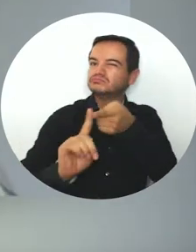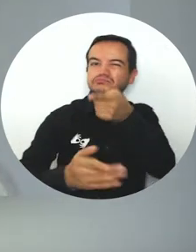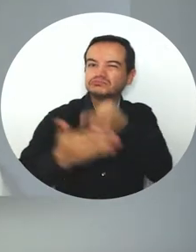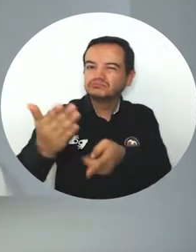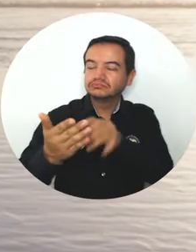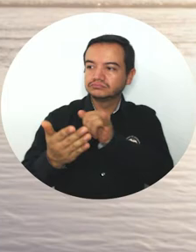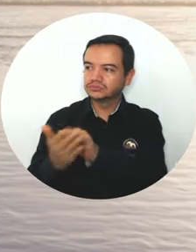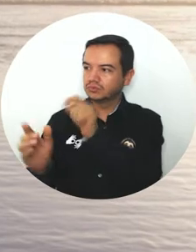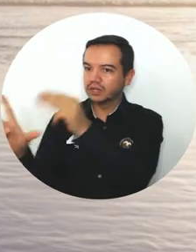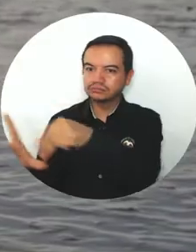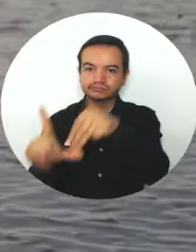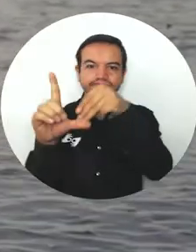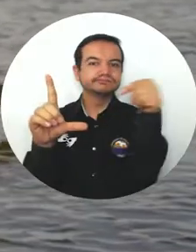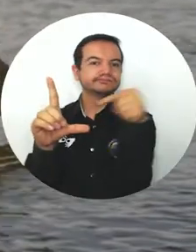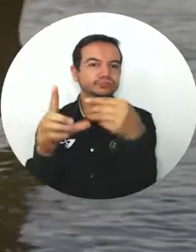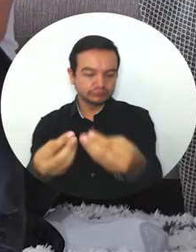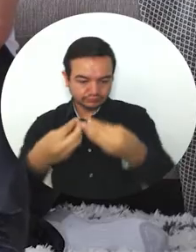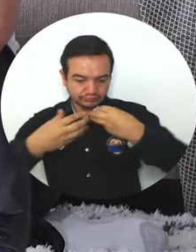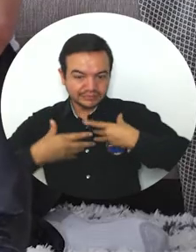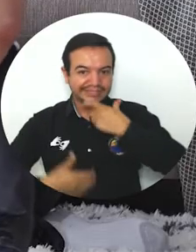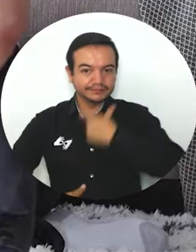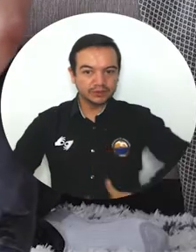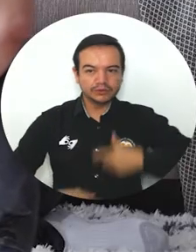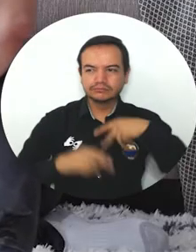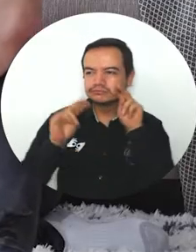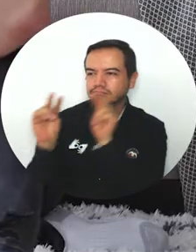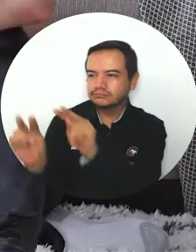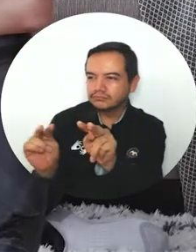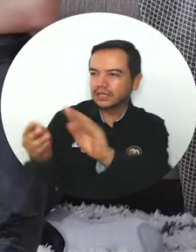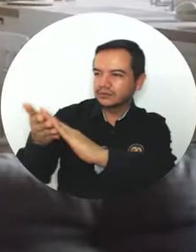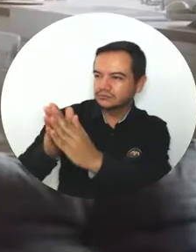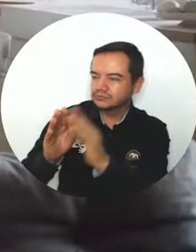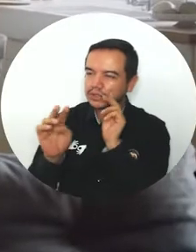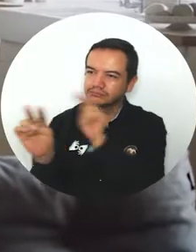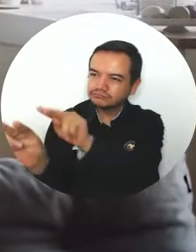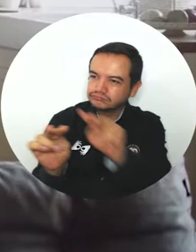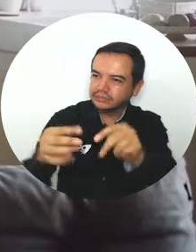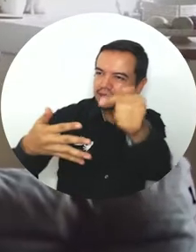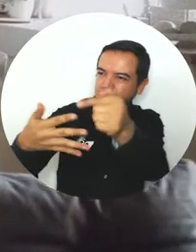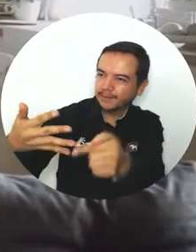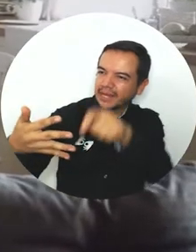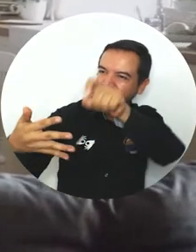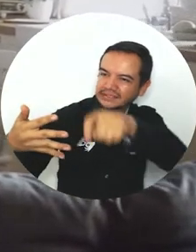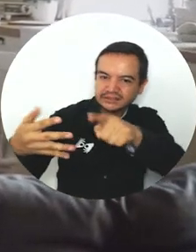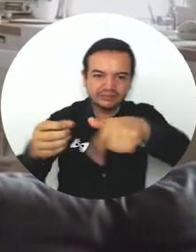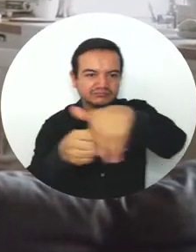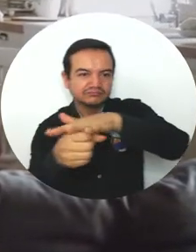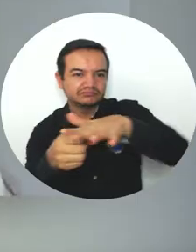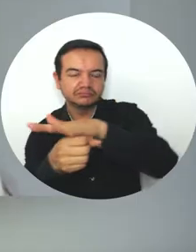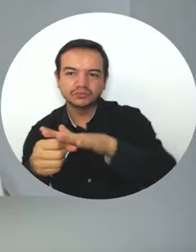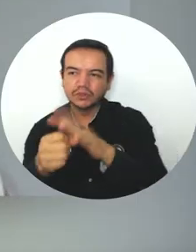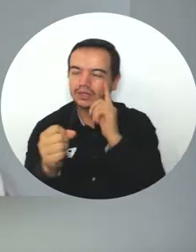tenga la capacidad de abordar de manera integral a la persona, a la familia y la comunidad, dar respuesta a las necesidades sentidas del entorno. Es la